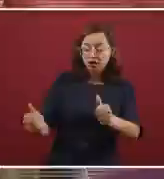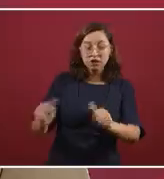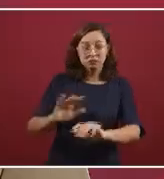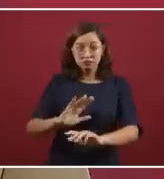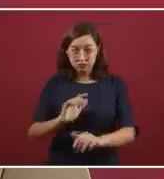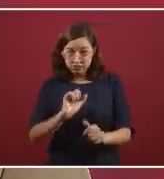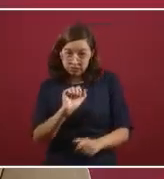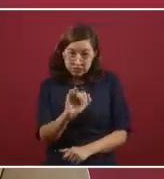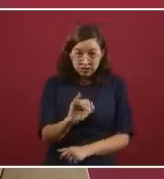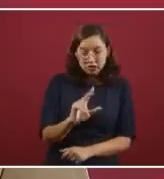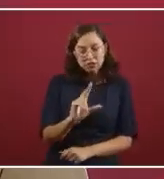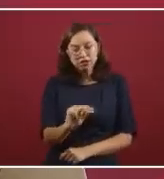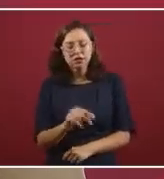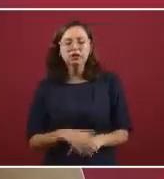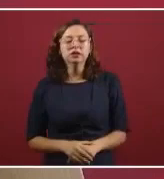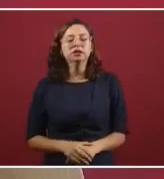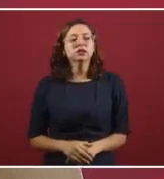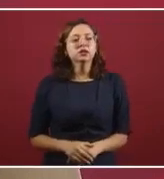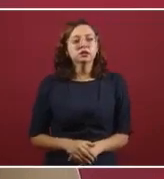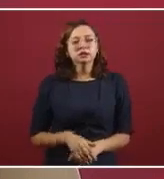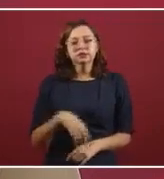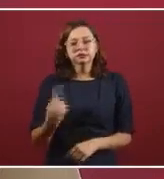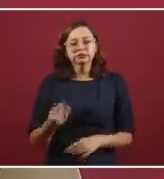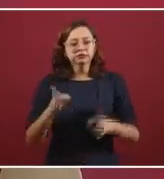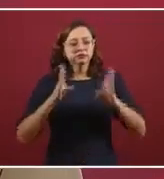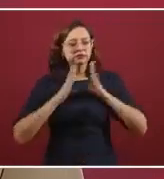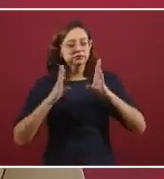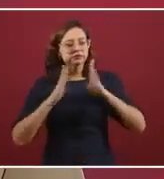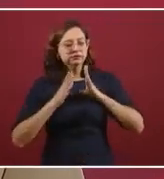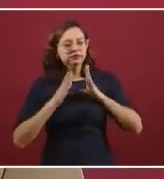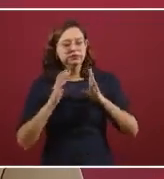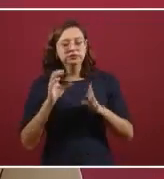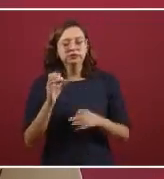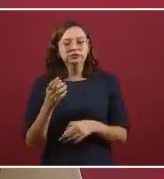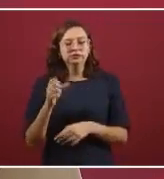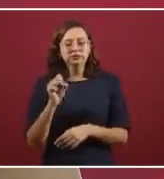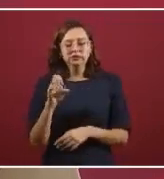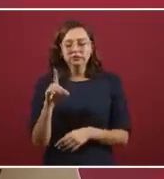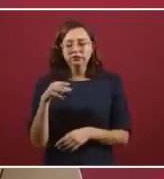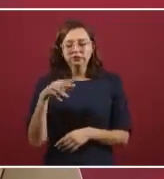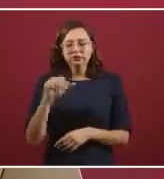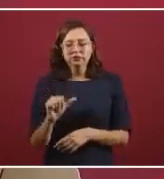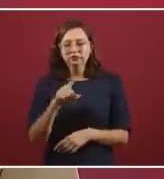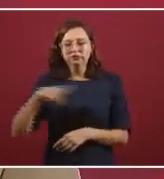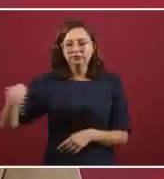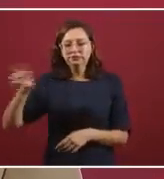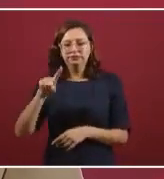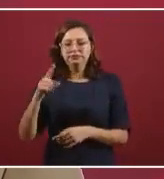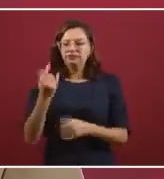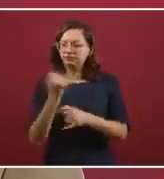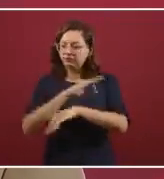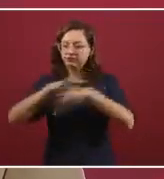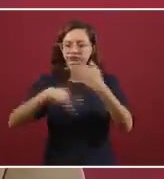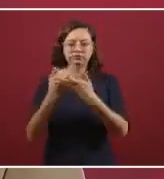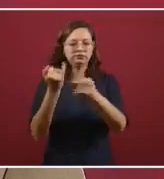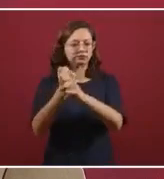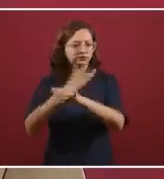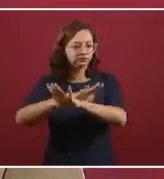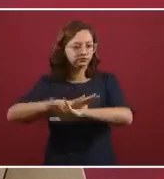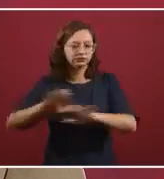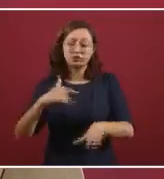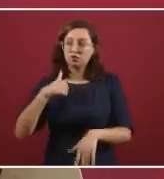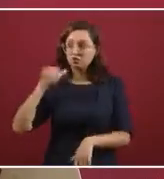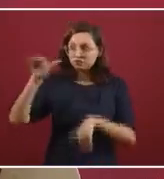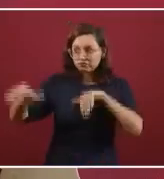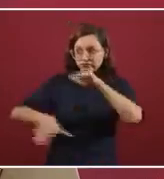solo? Los elementos de las Fuerzas Armadas, desde el general secretario hasta los mandos en Iguala, han brindado toda la información que se les ha requerido